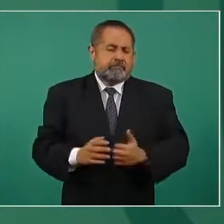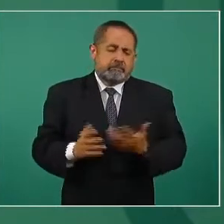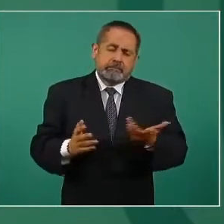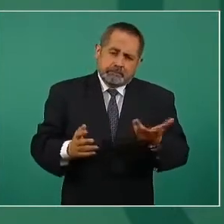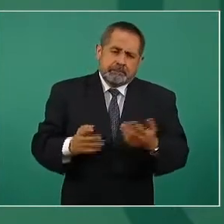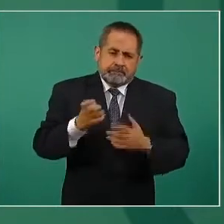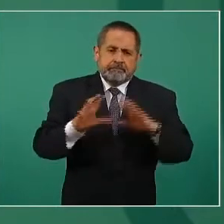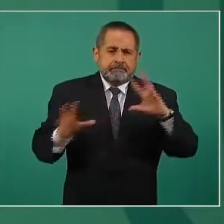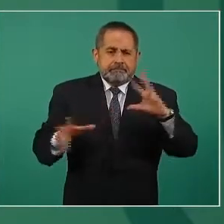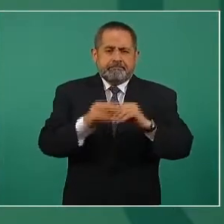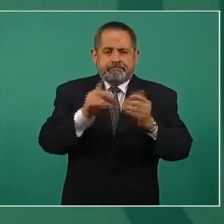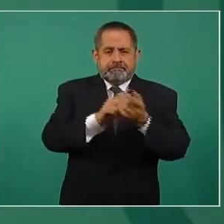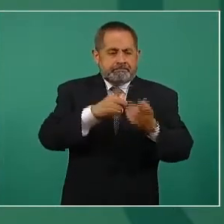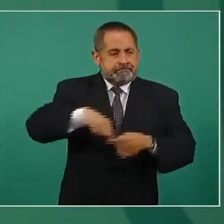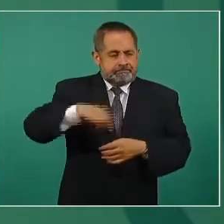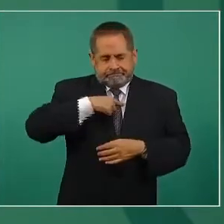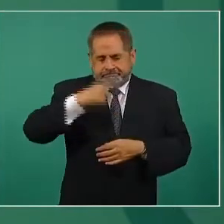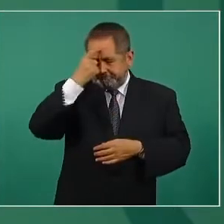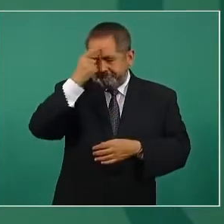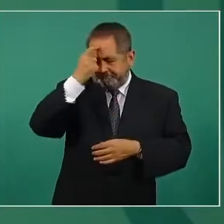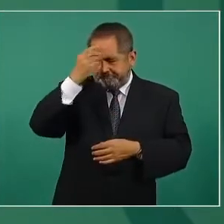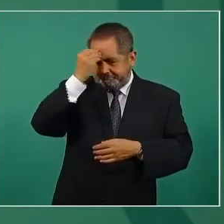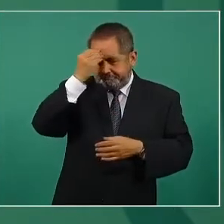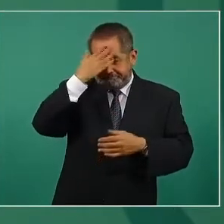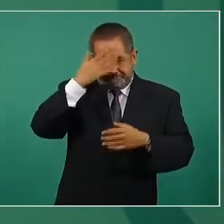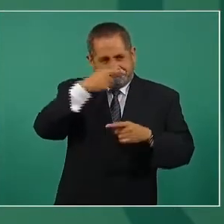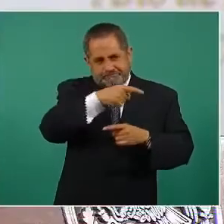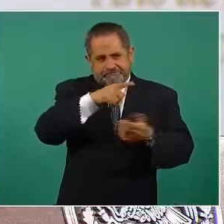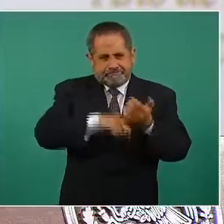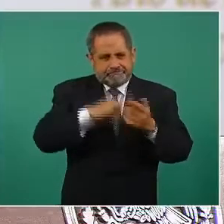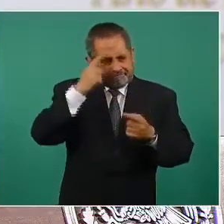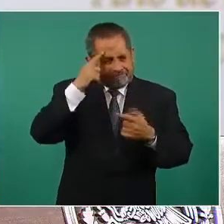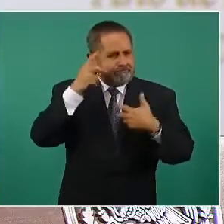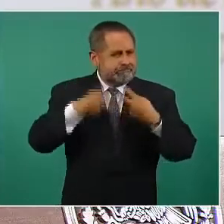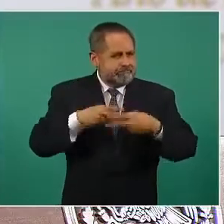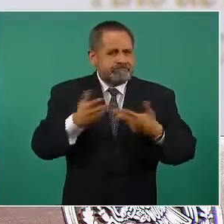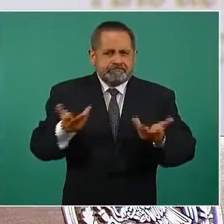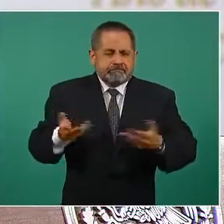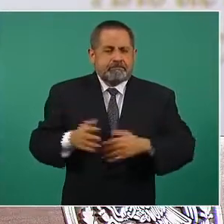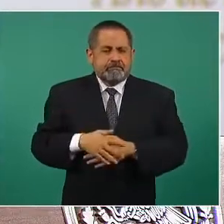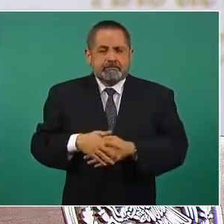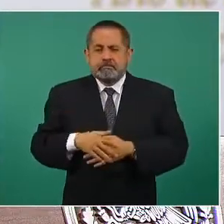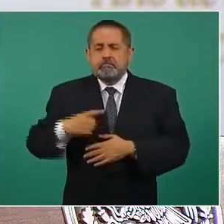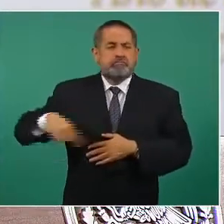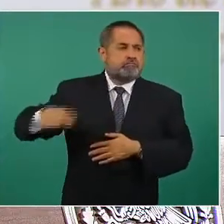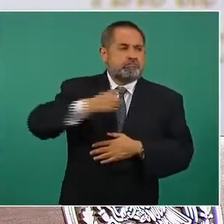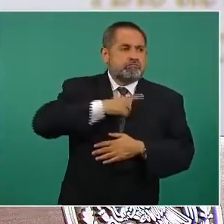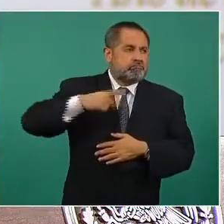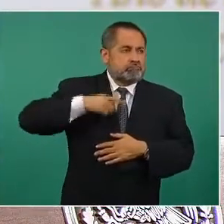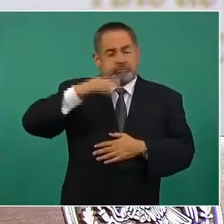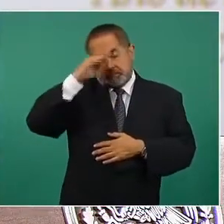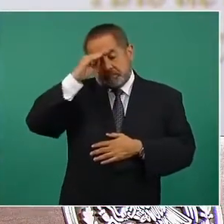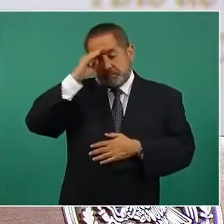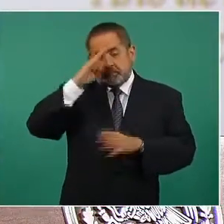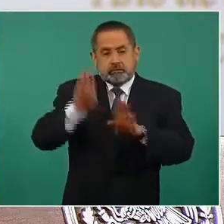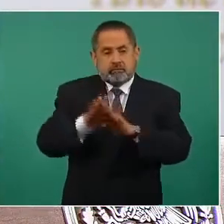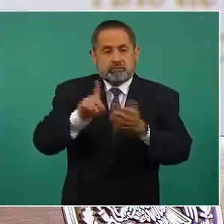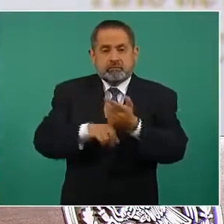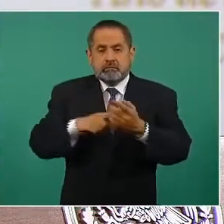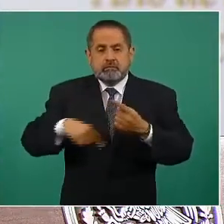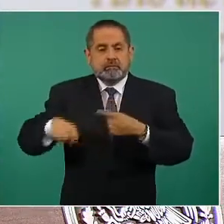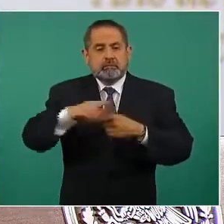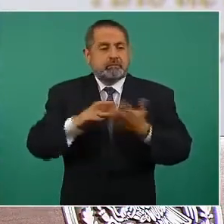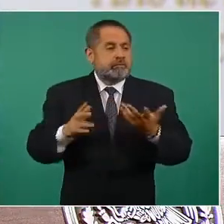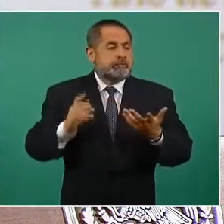Entonces, todo eso es lo que tiene que llevar ya a que se reconsidere de que no es